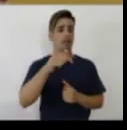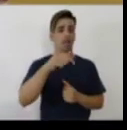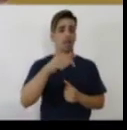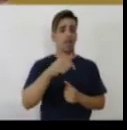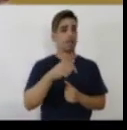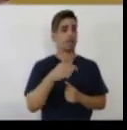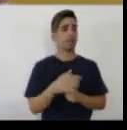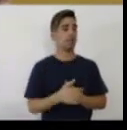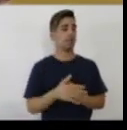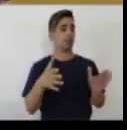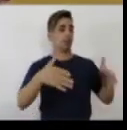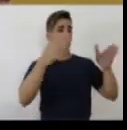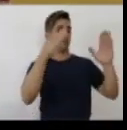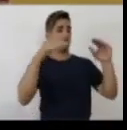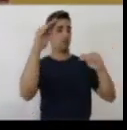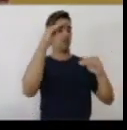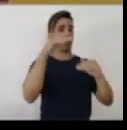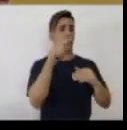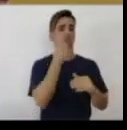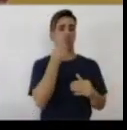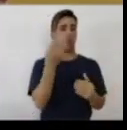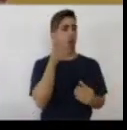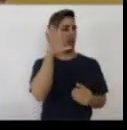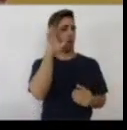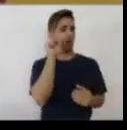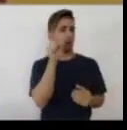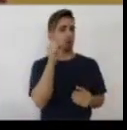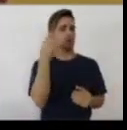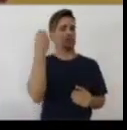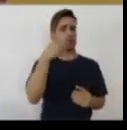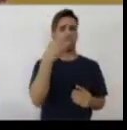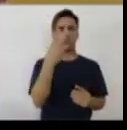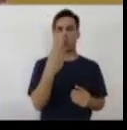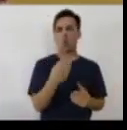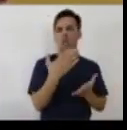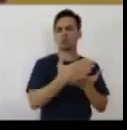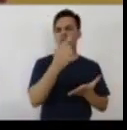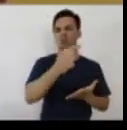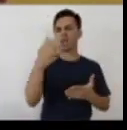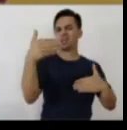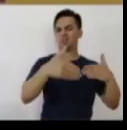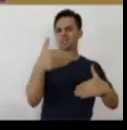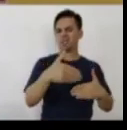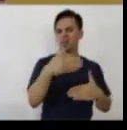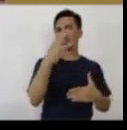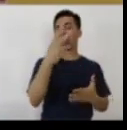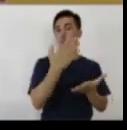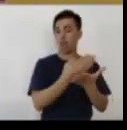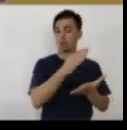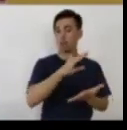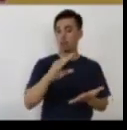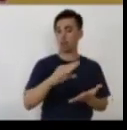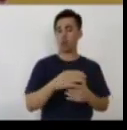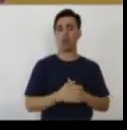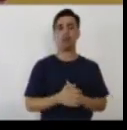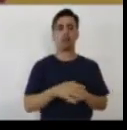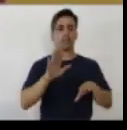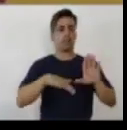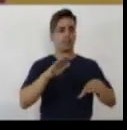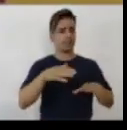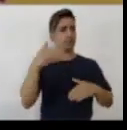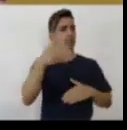nosotros pudiéramos tener una idea de cuántos estudiantes están participando, cuántas escuelas, y ustedes saben que